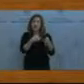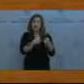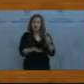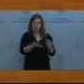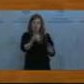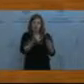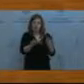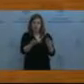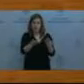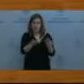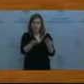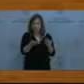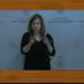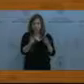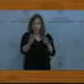térmicas asturianas.